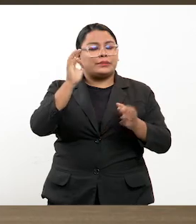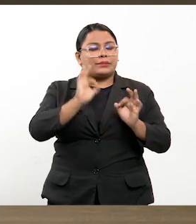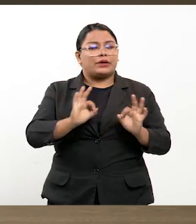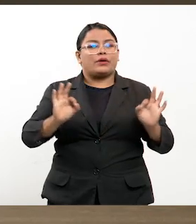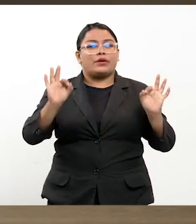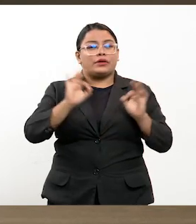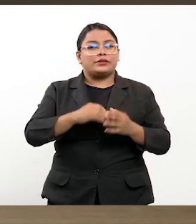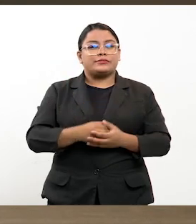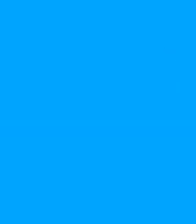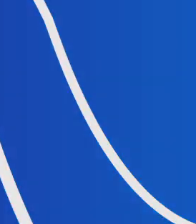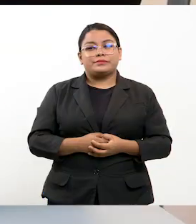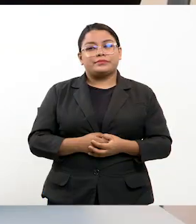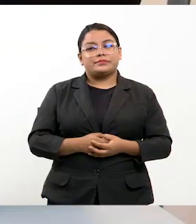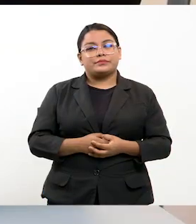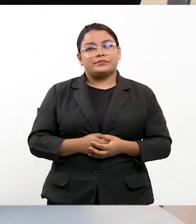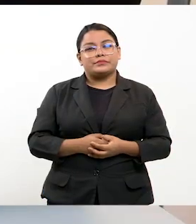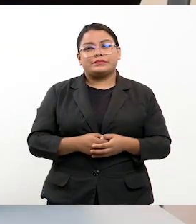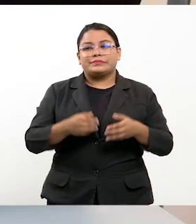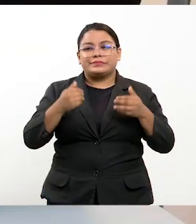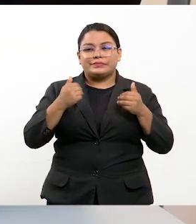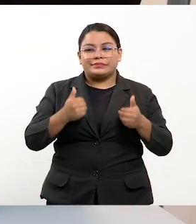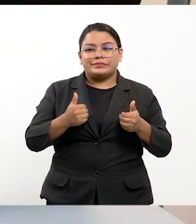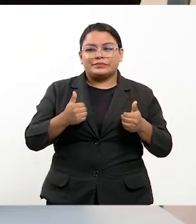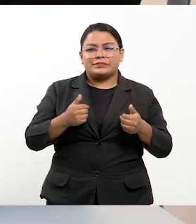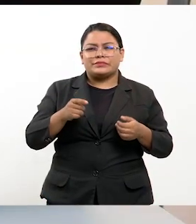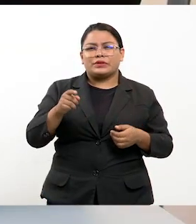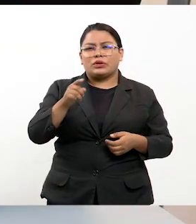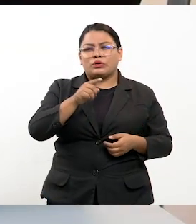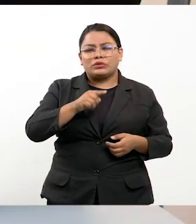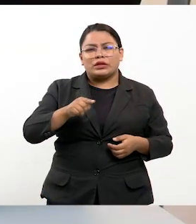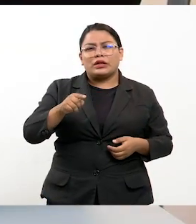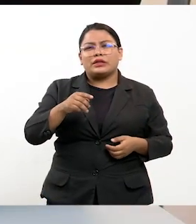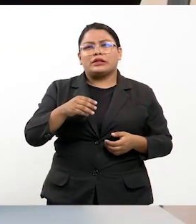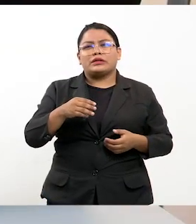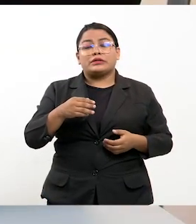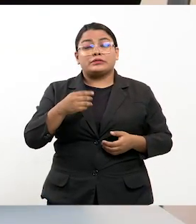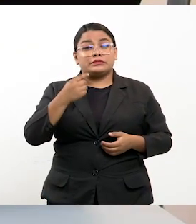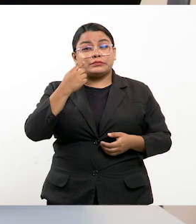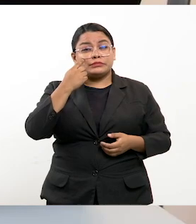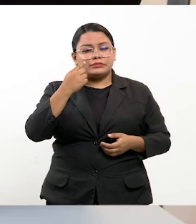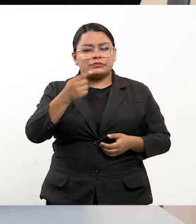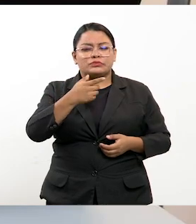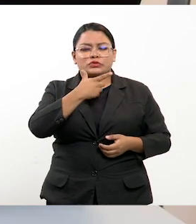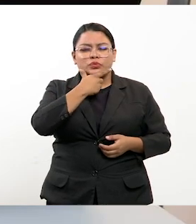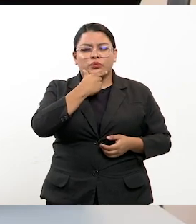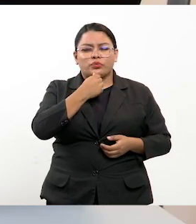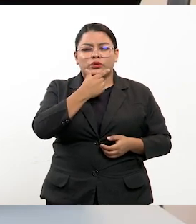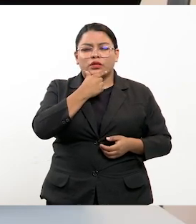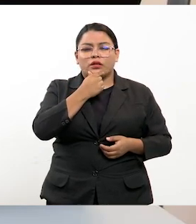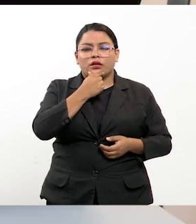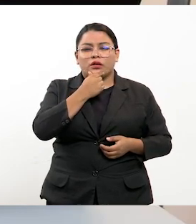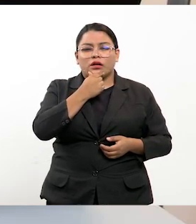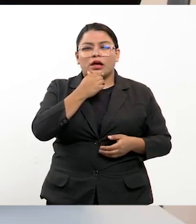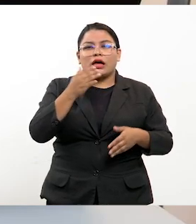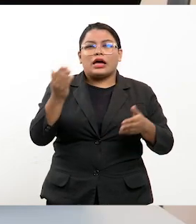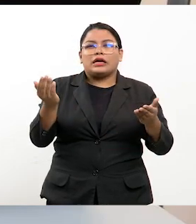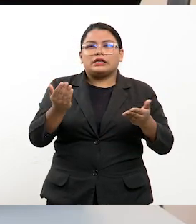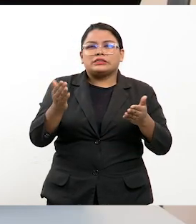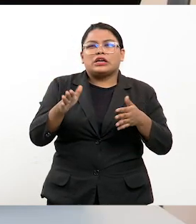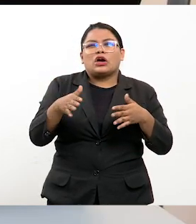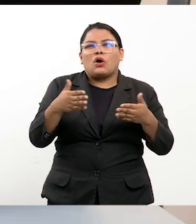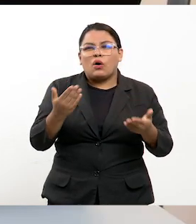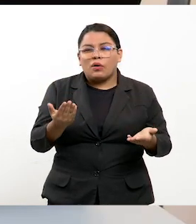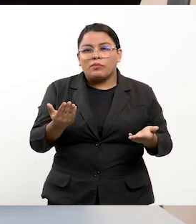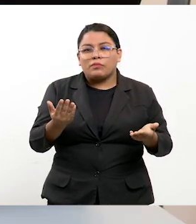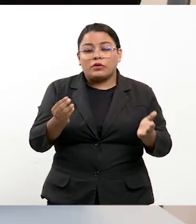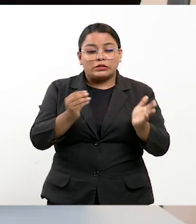forma. Muy bien, seguramente en este momento nos estaremos preguntando ¿y cómo haremos para